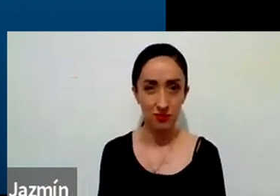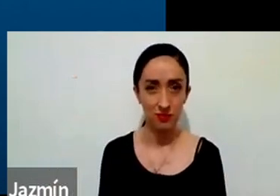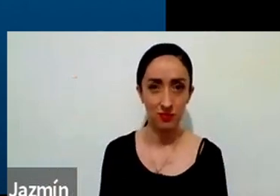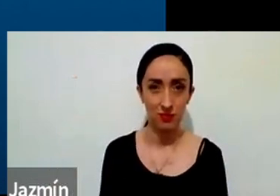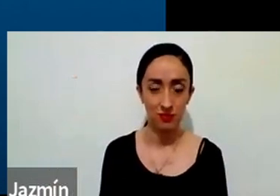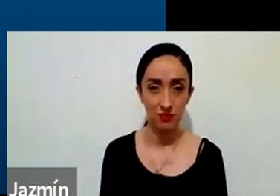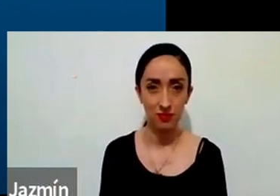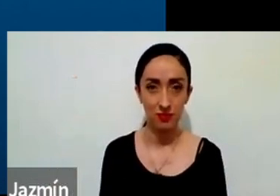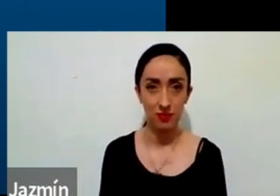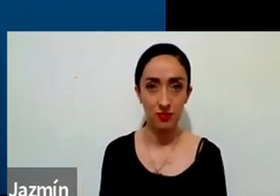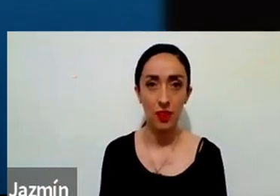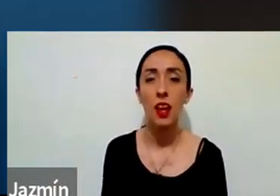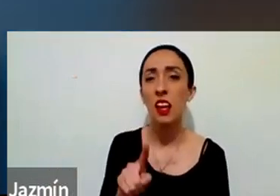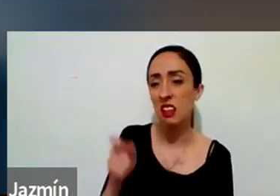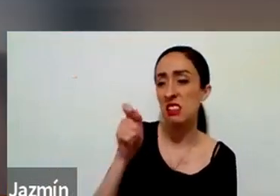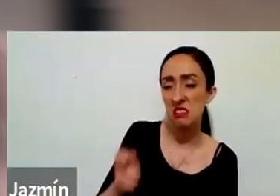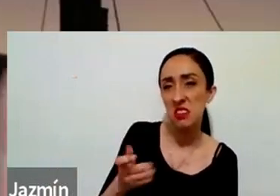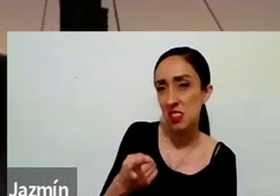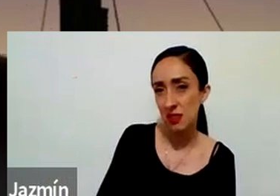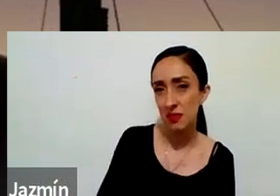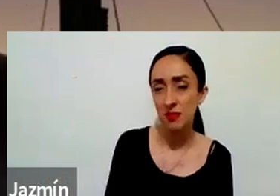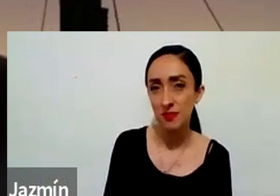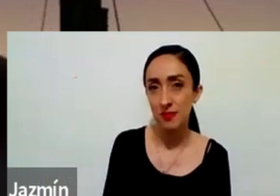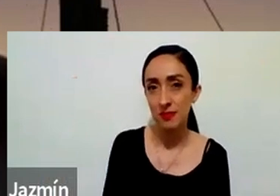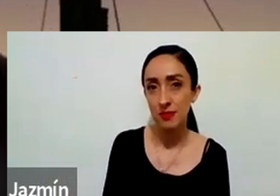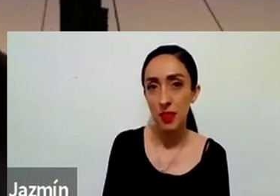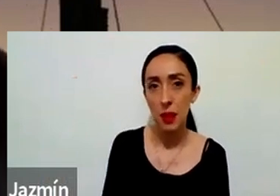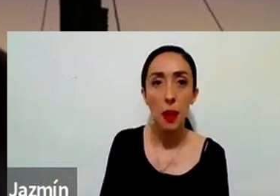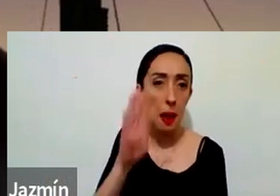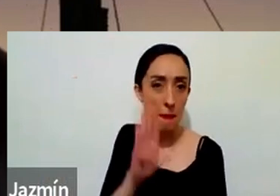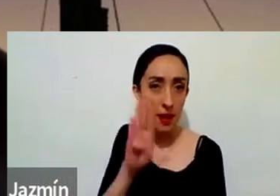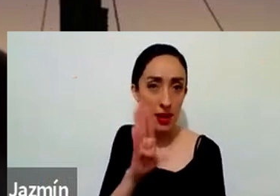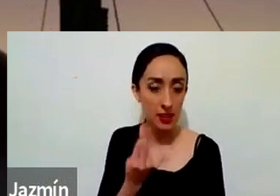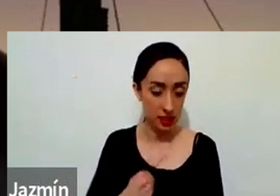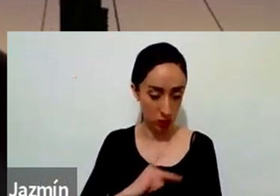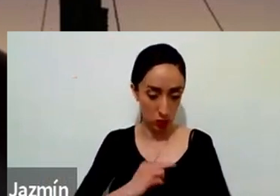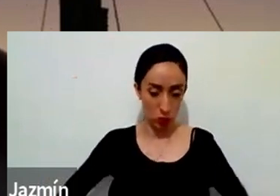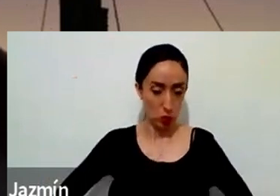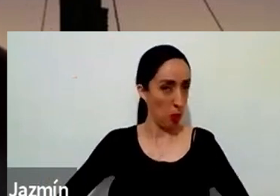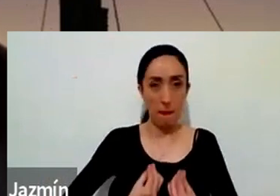Nuestra realidad es como ese glaciar.